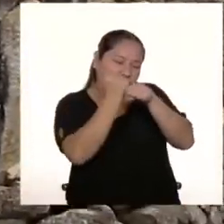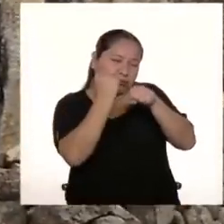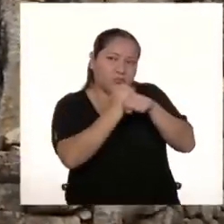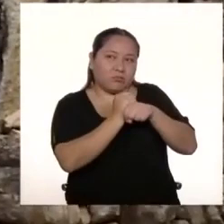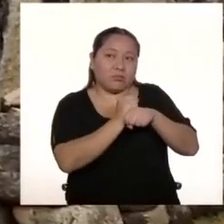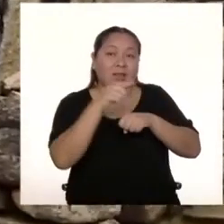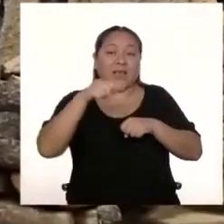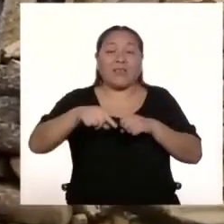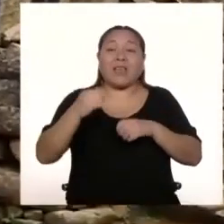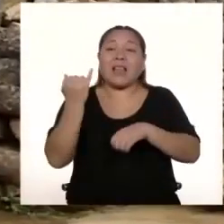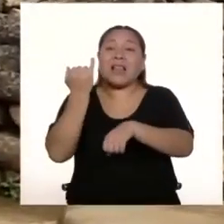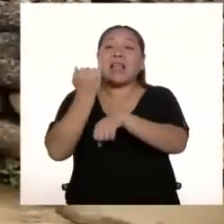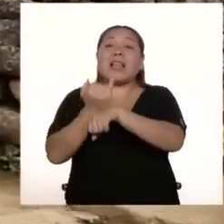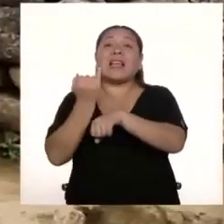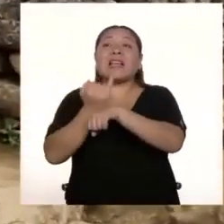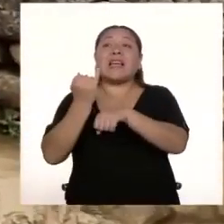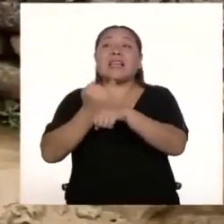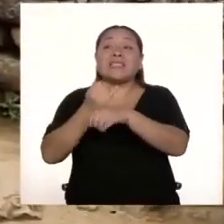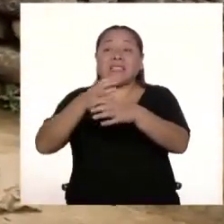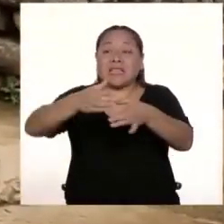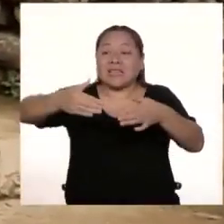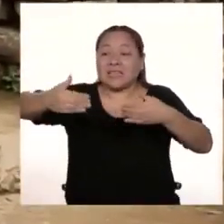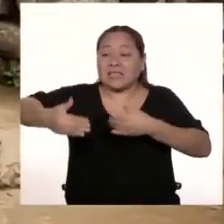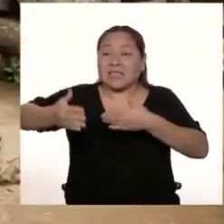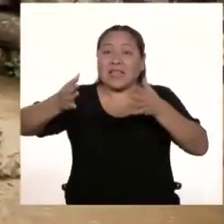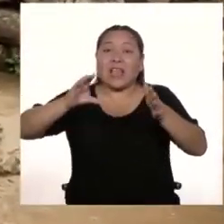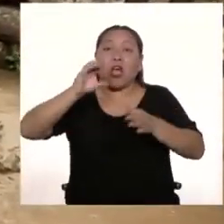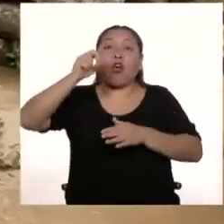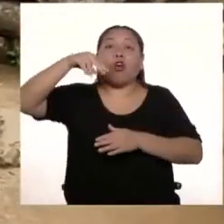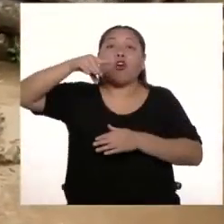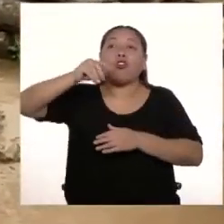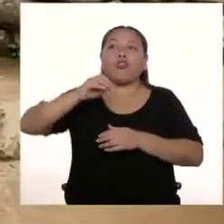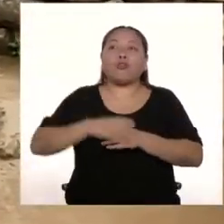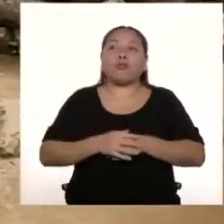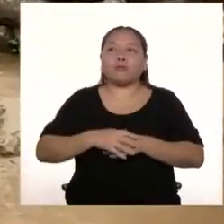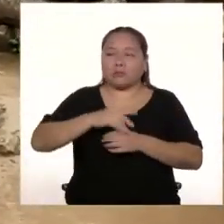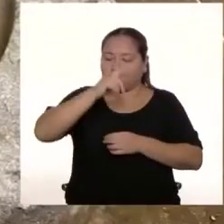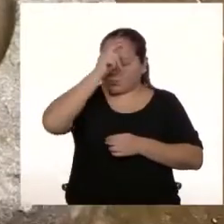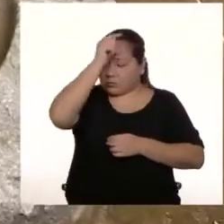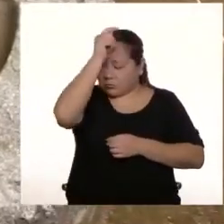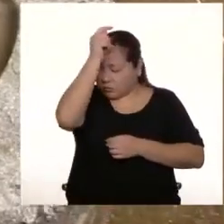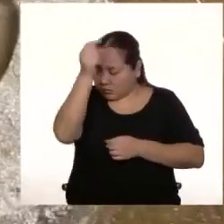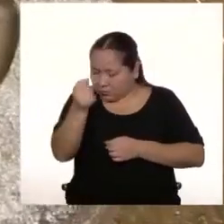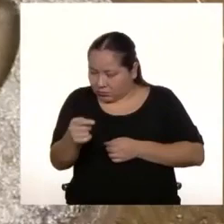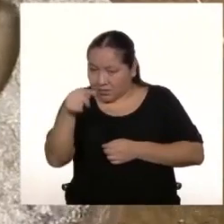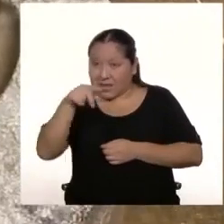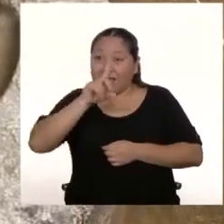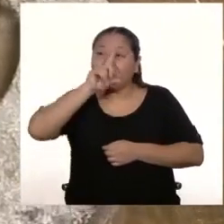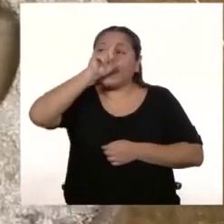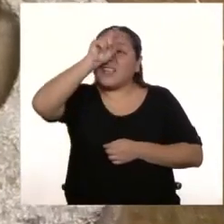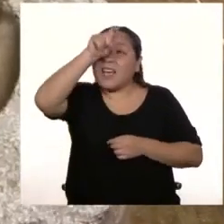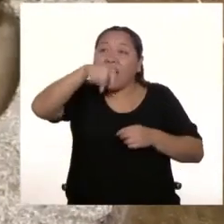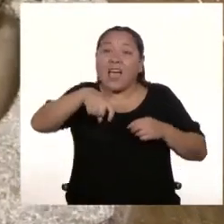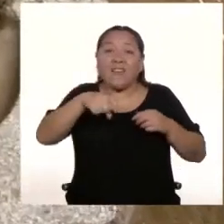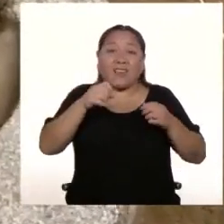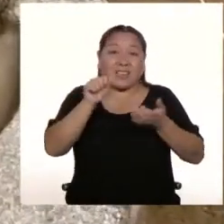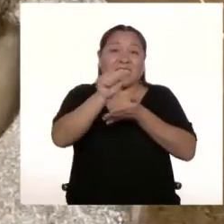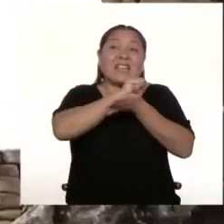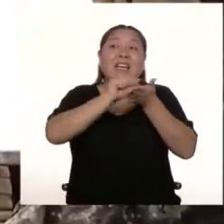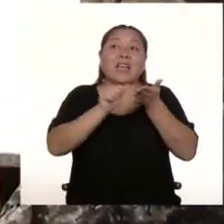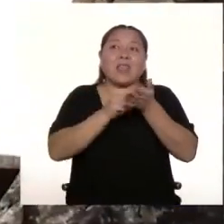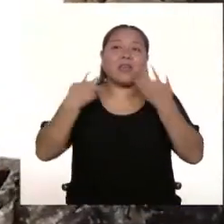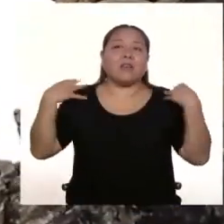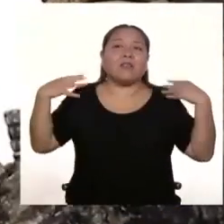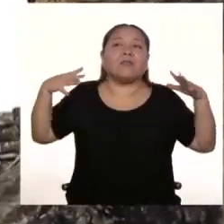En el Templo del Cóndor se hacían diversos rituales a esta ave sagrada, ya que según sus creencias, sus grandes